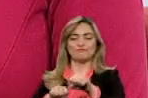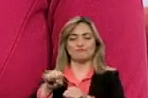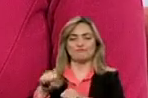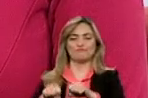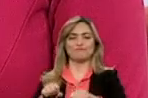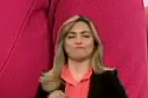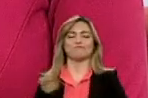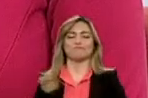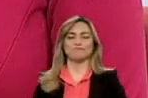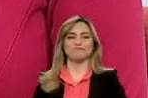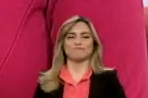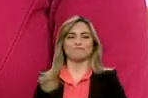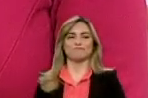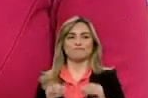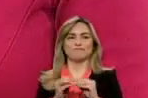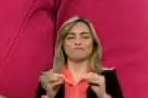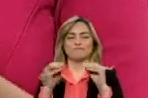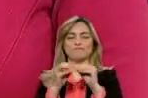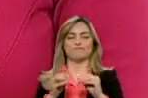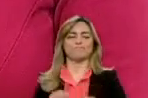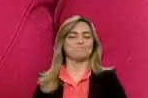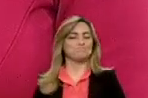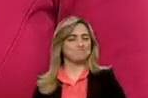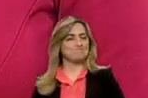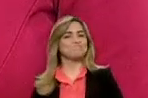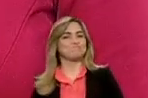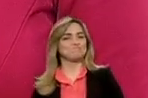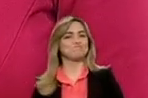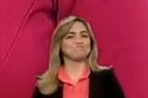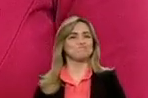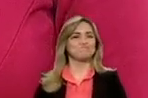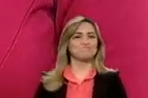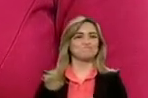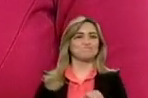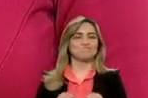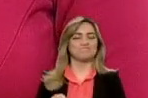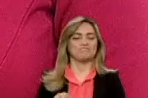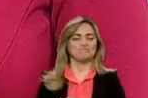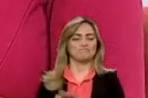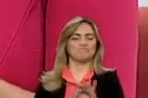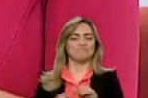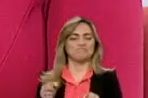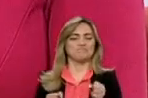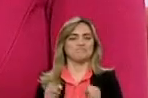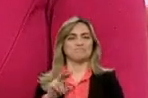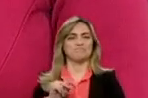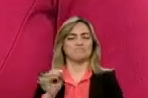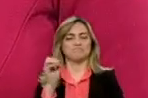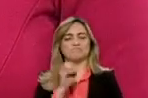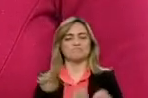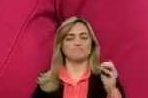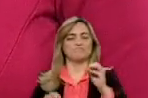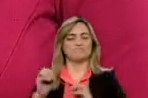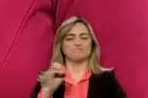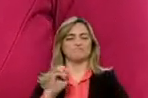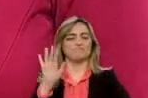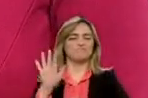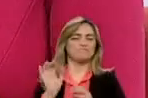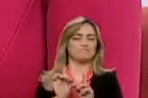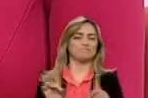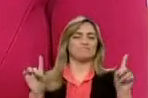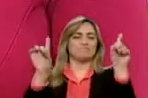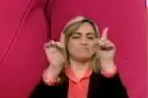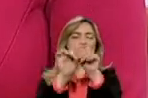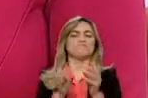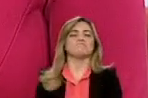transporte también se ha incrementado, ¿no? Exactamente. Y obviamente los ciudadanos vamos buscando otras alternativas. Pero el observatorio, Cristóbal, ¿tiene tal vez datos de